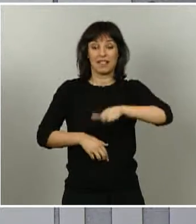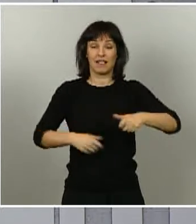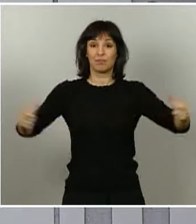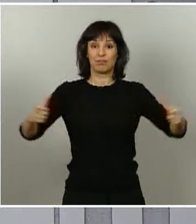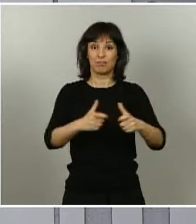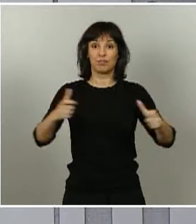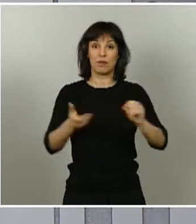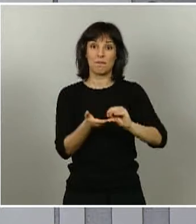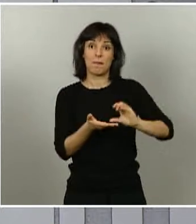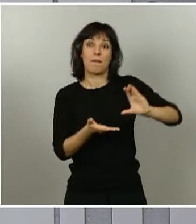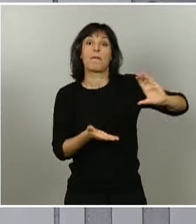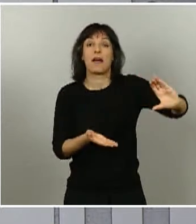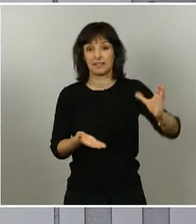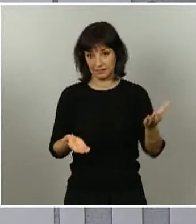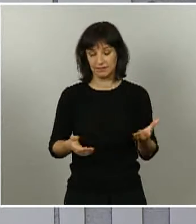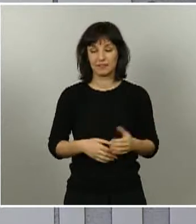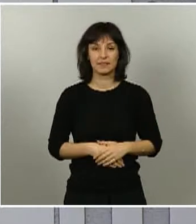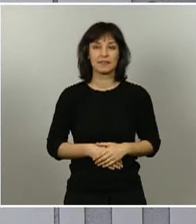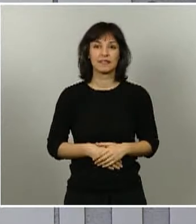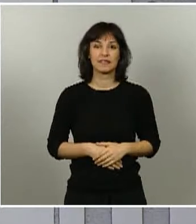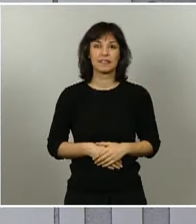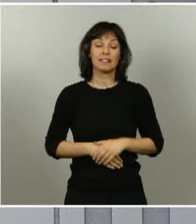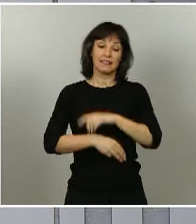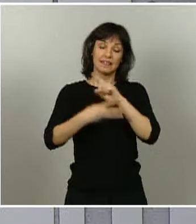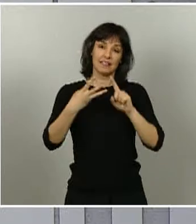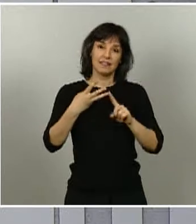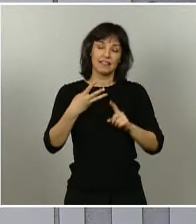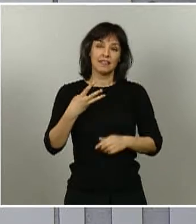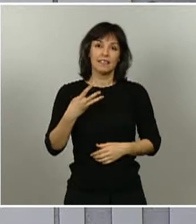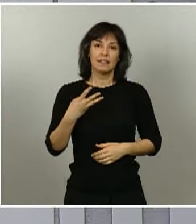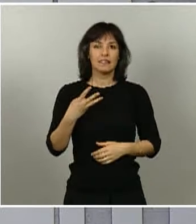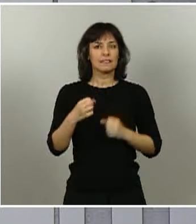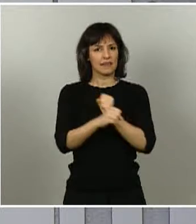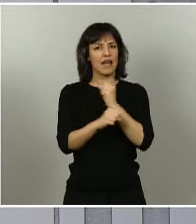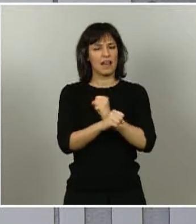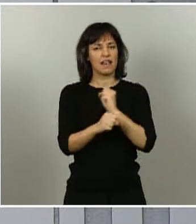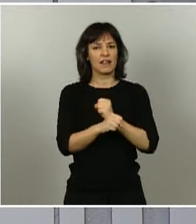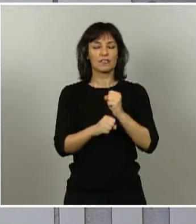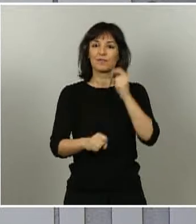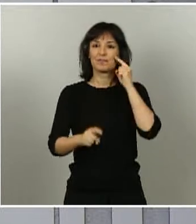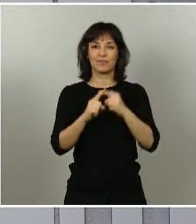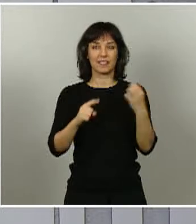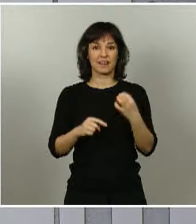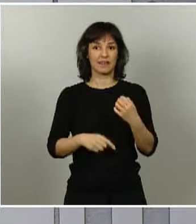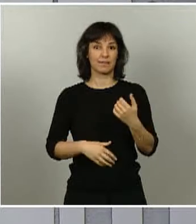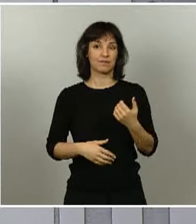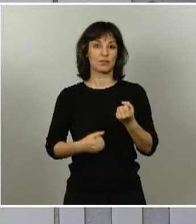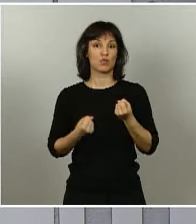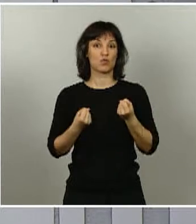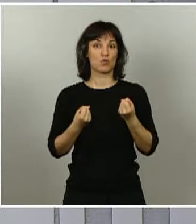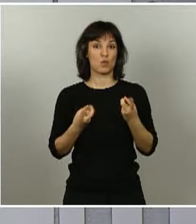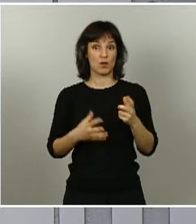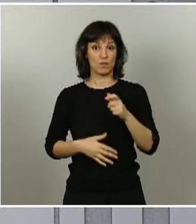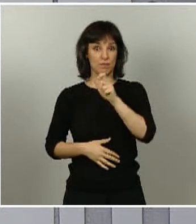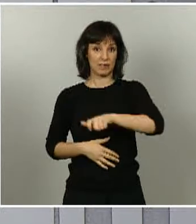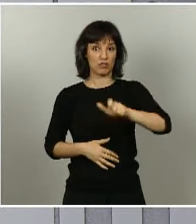esa participación. Y, en tercer lugar, estamos trabajando también para que el peso de la población en los dos tramos que tenía el gasto